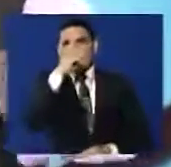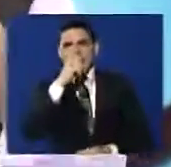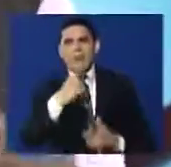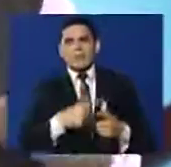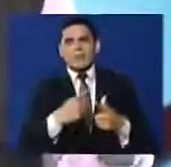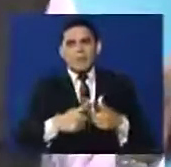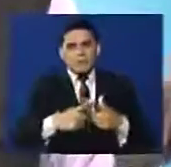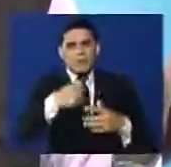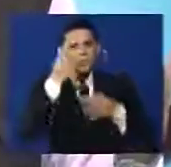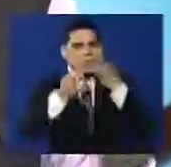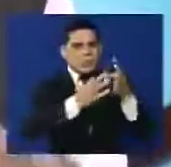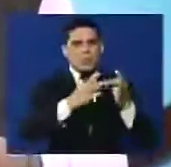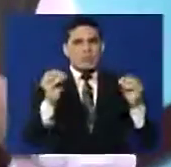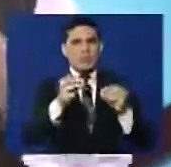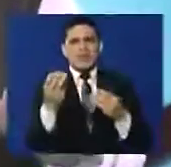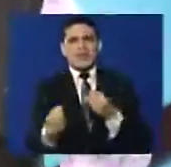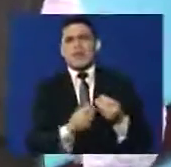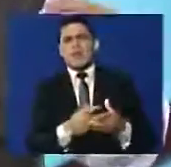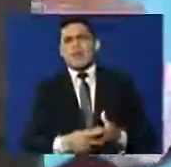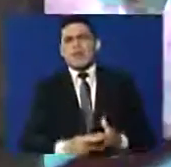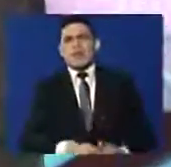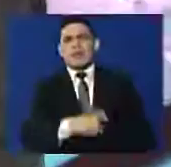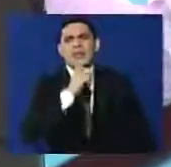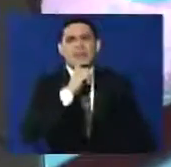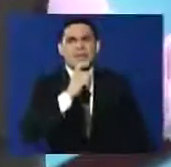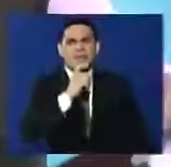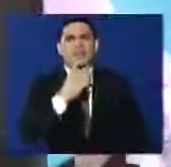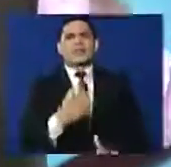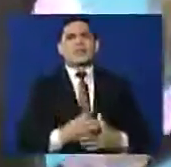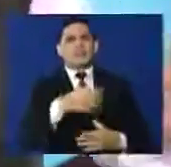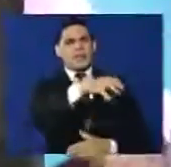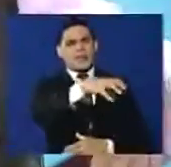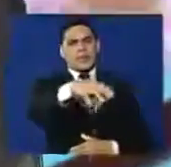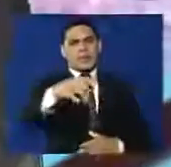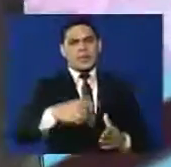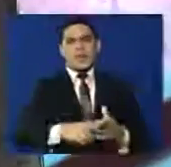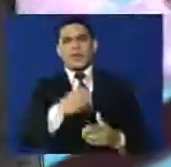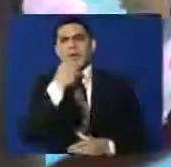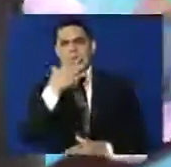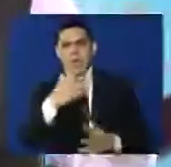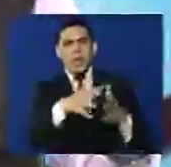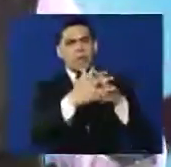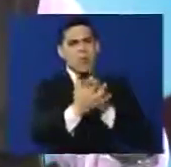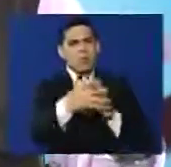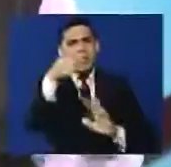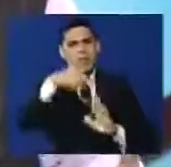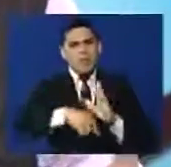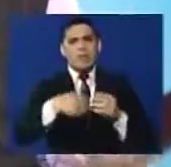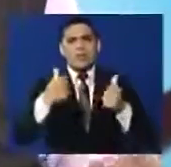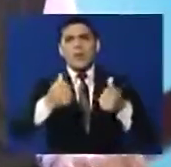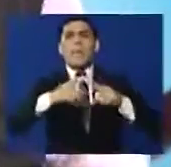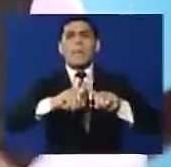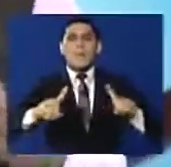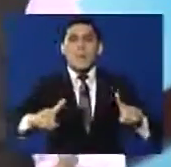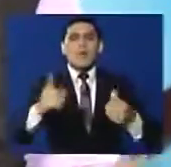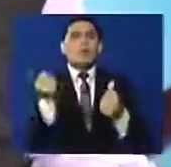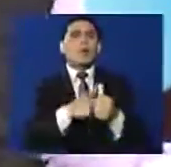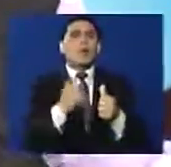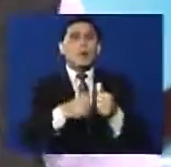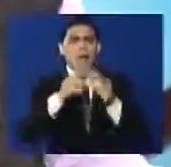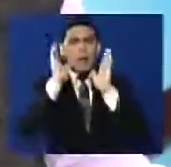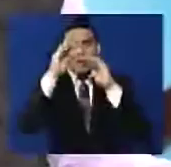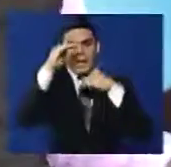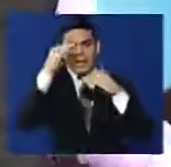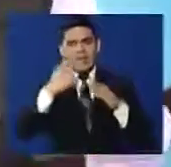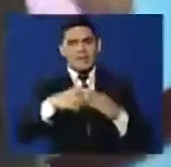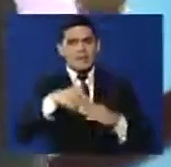Eso es inexplicable. O sea, la red ambulatoria es fantástico, el barrio adentro es fantástico, pero primero había que atender